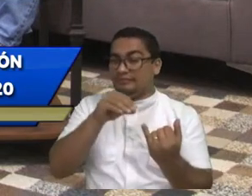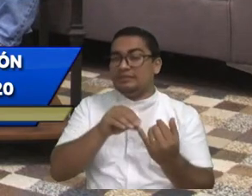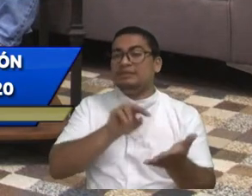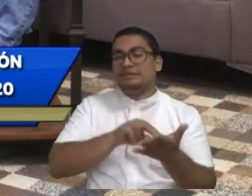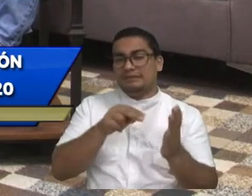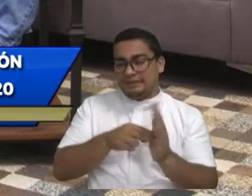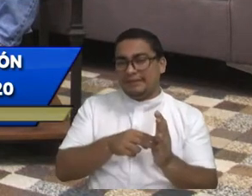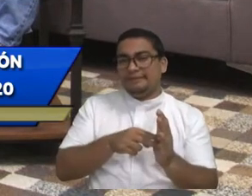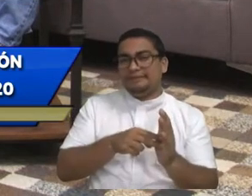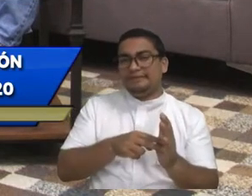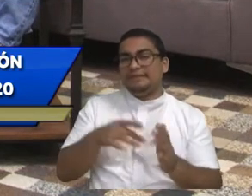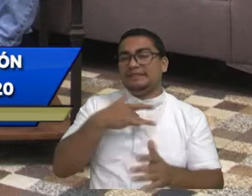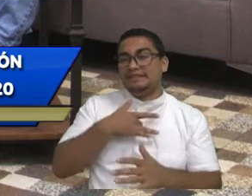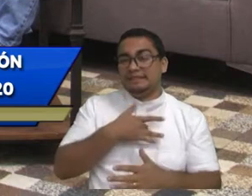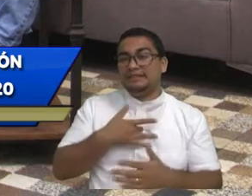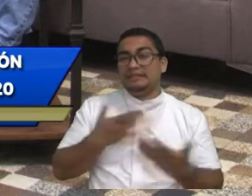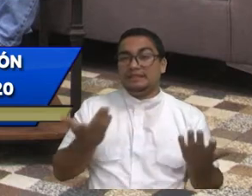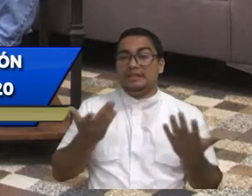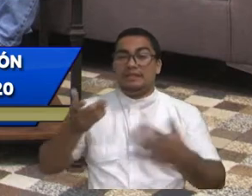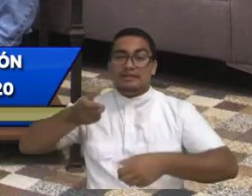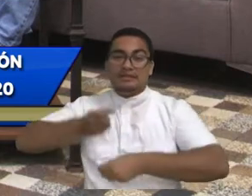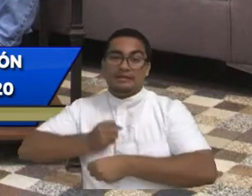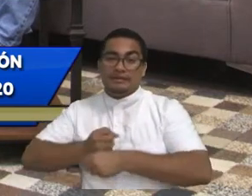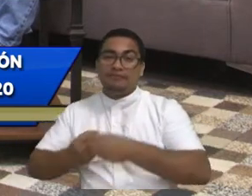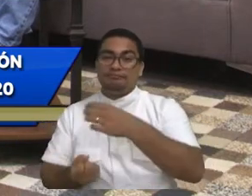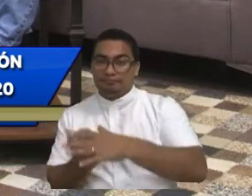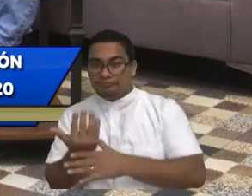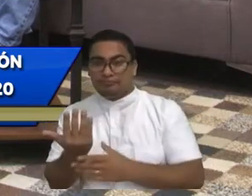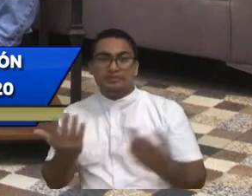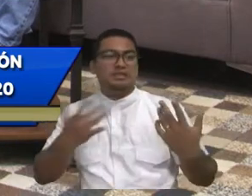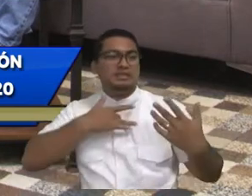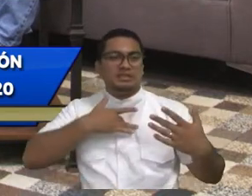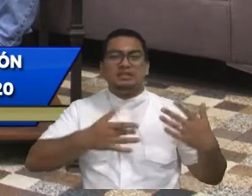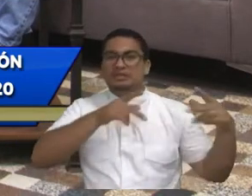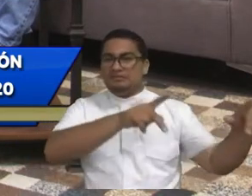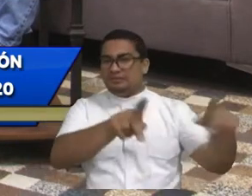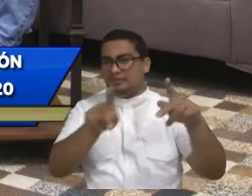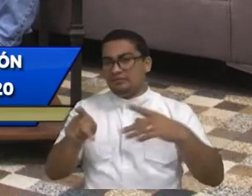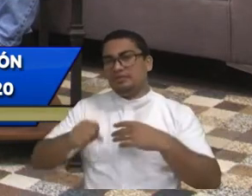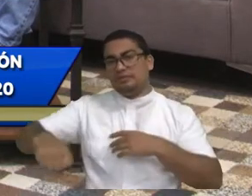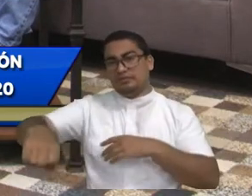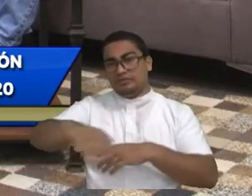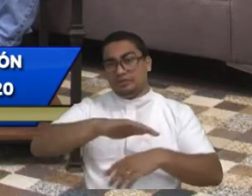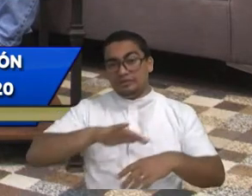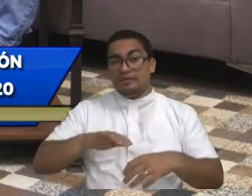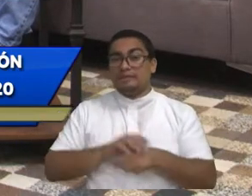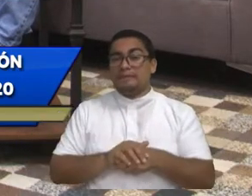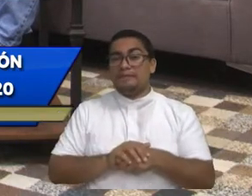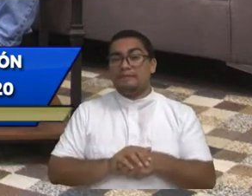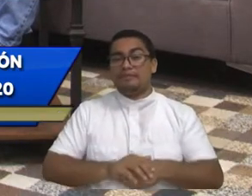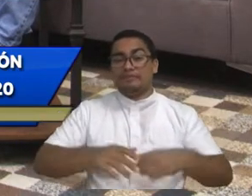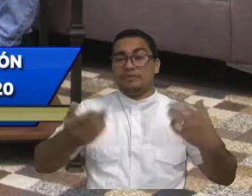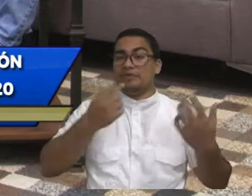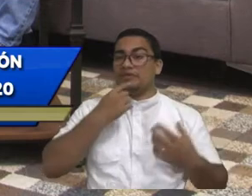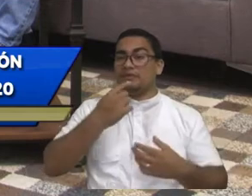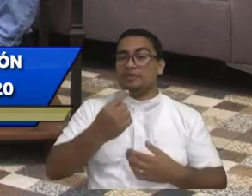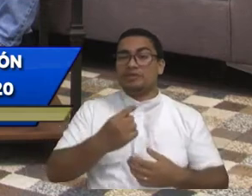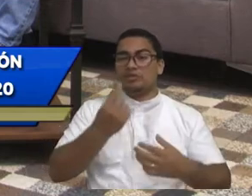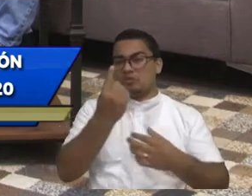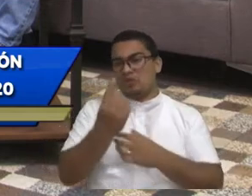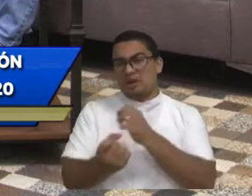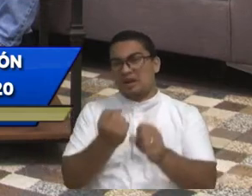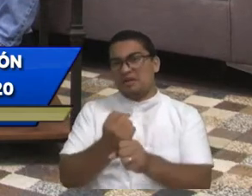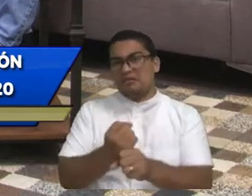que tanto requiere el sector productivo que tanto requiere la sociedad y entonces el técnico tiene la posibilidad de un año dos años